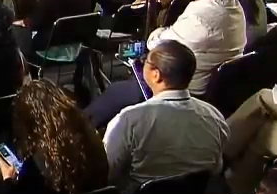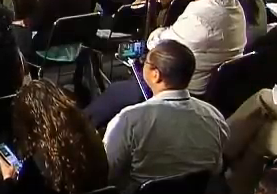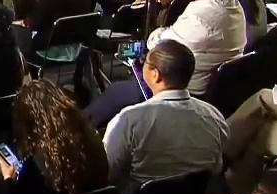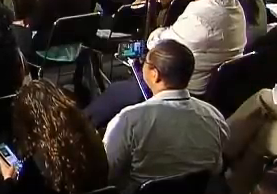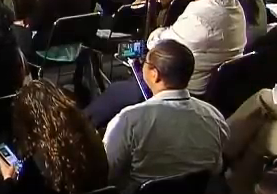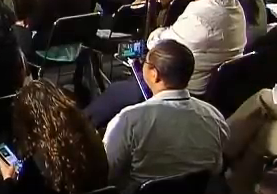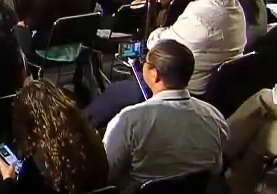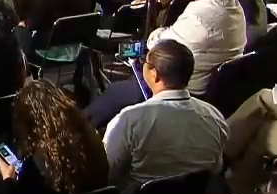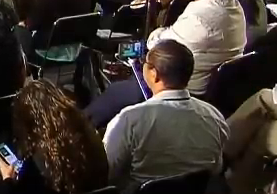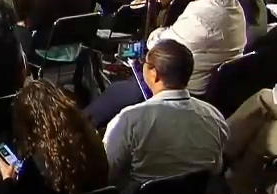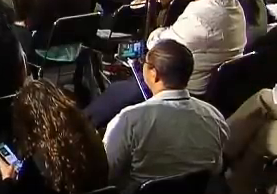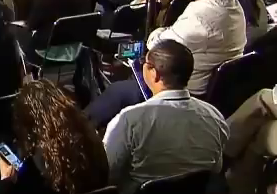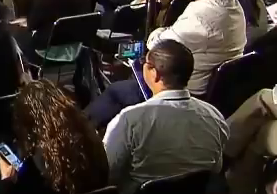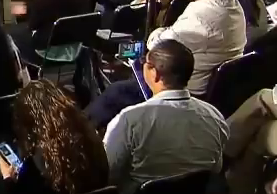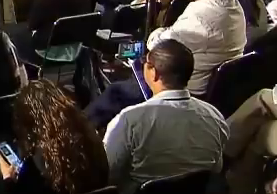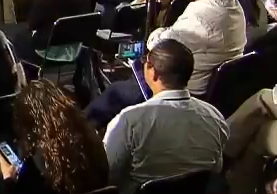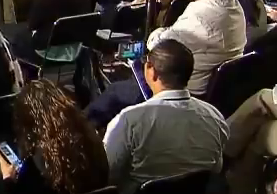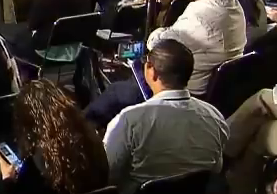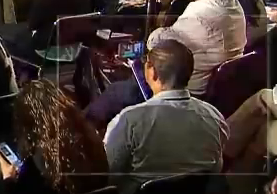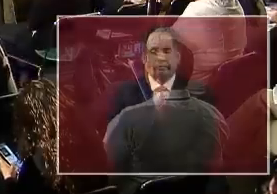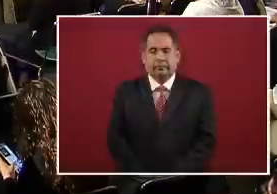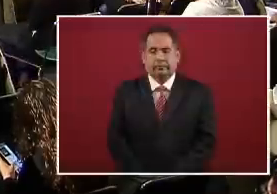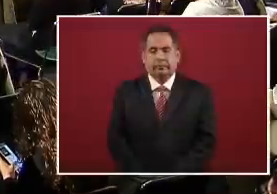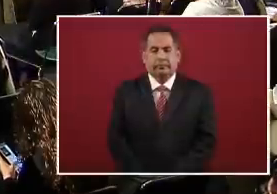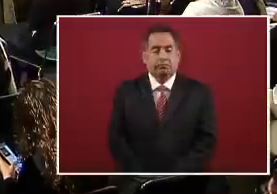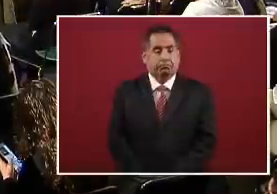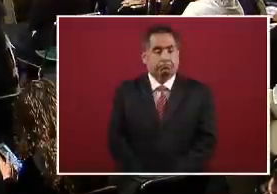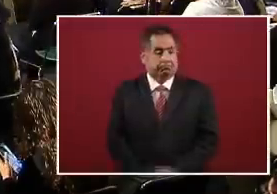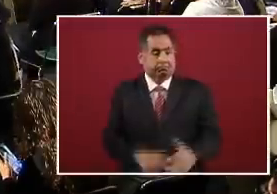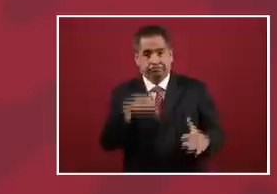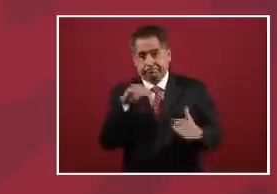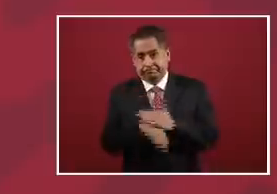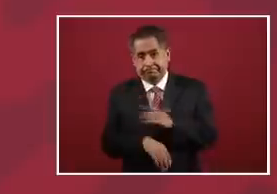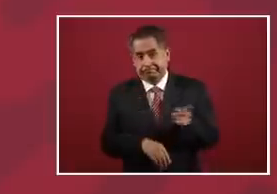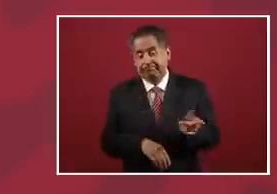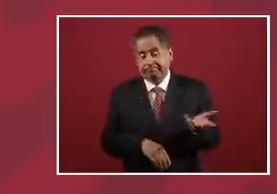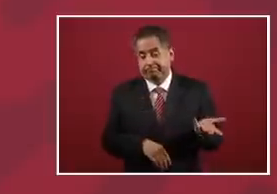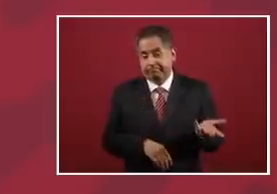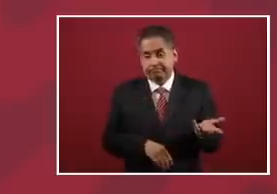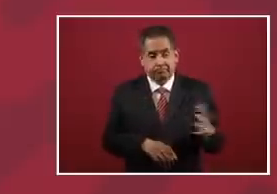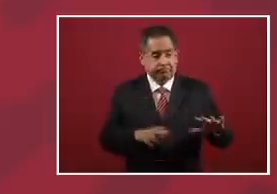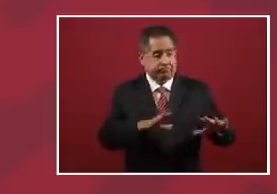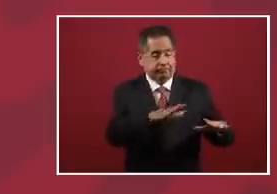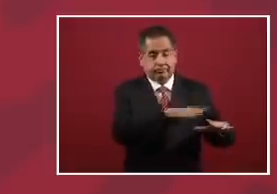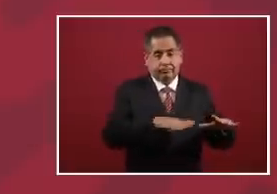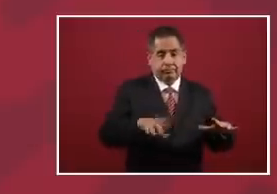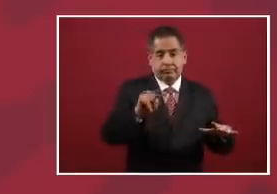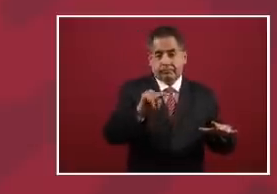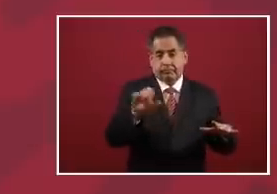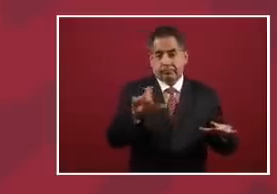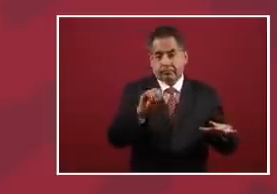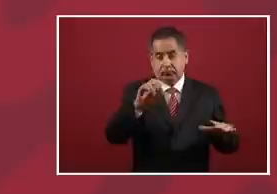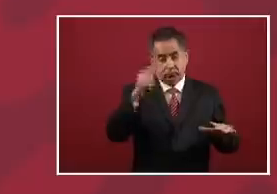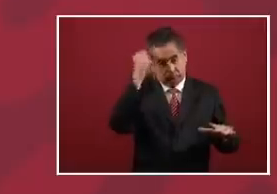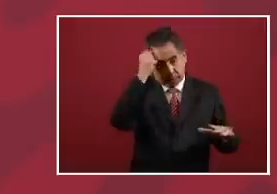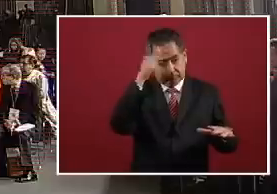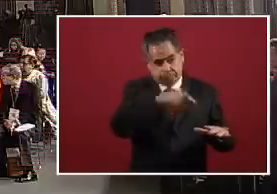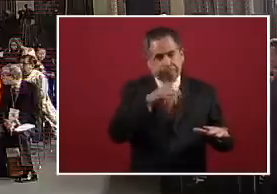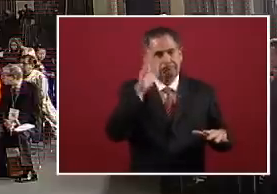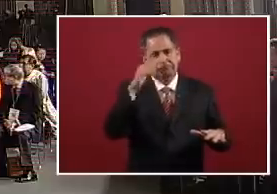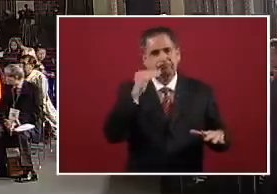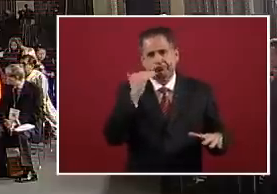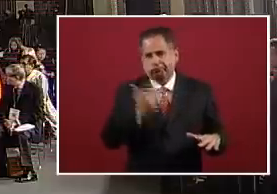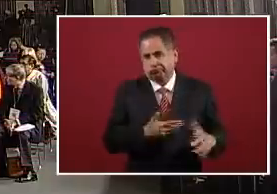en ese lugar fangoso del lago de Texcoco. Pero si se les ordena